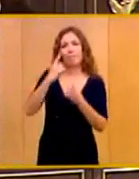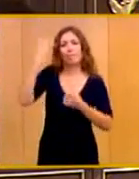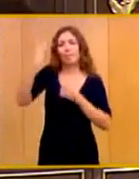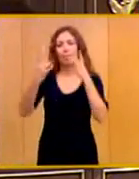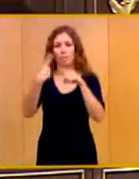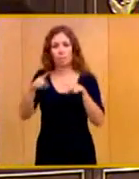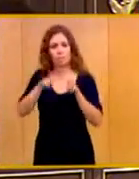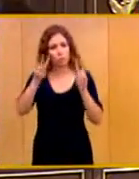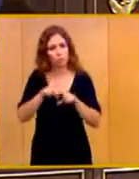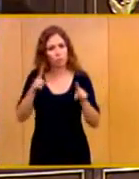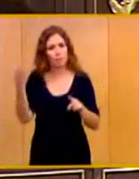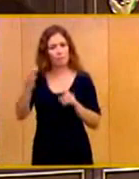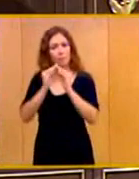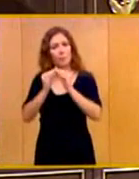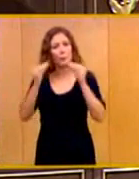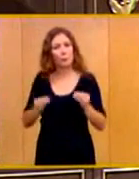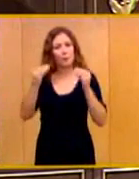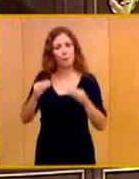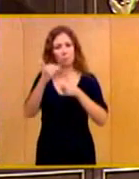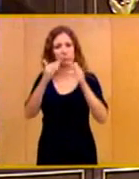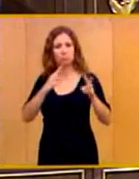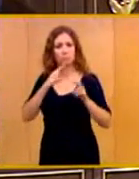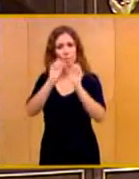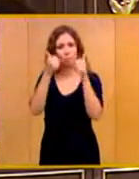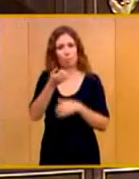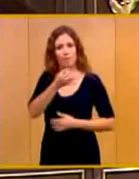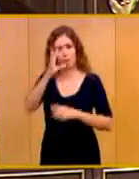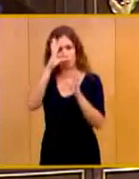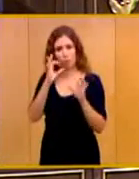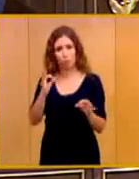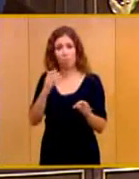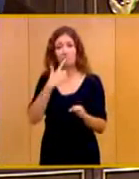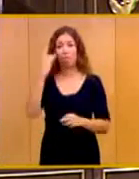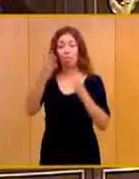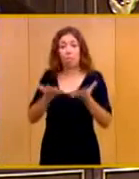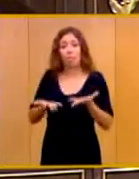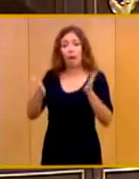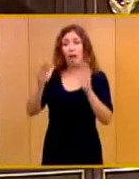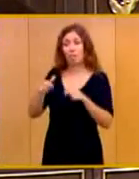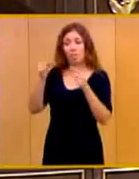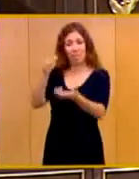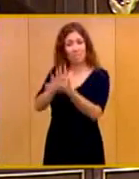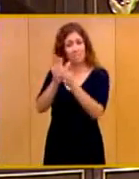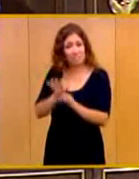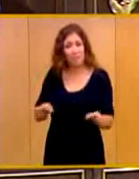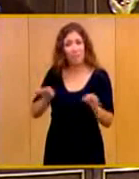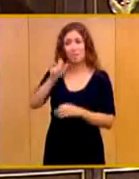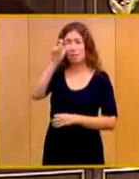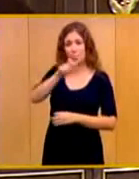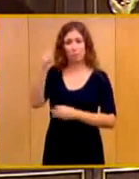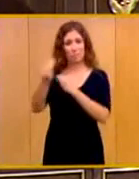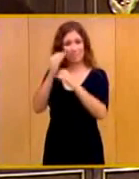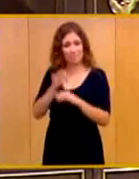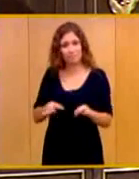y coherentes. Sin ello es imposible ganar credibilidad, tranquilizar a los inversores y restaurar el